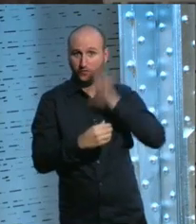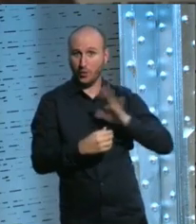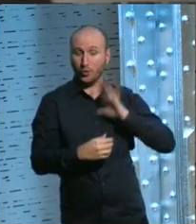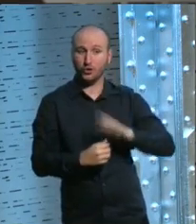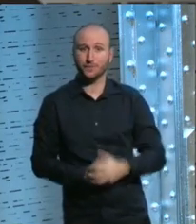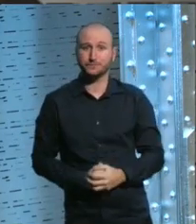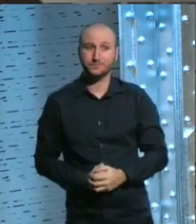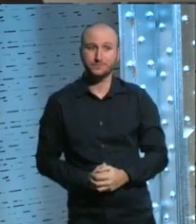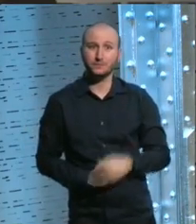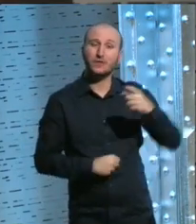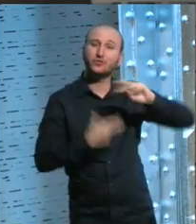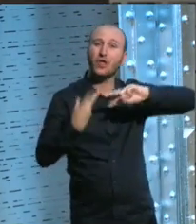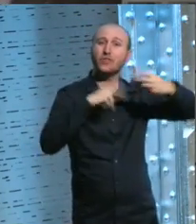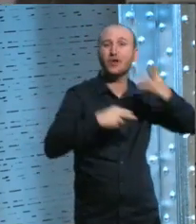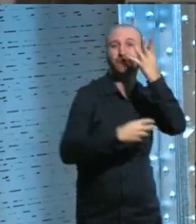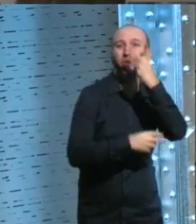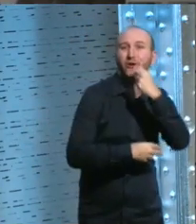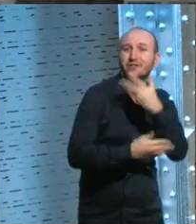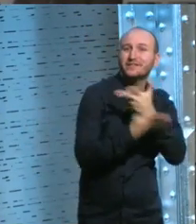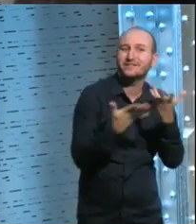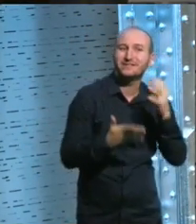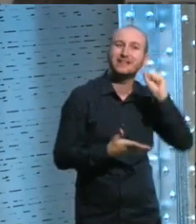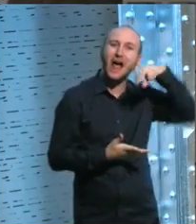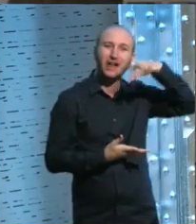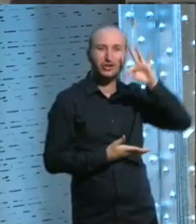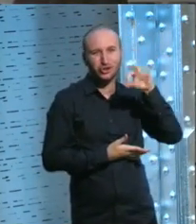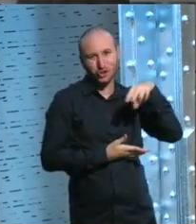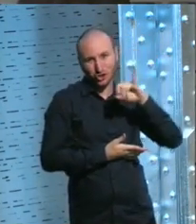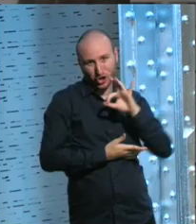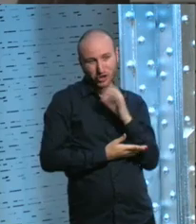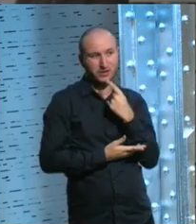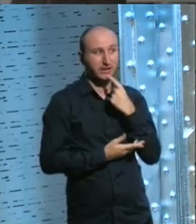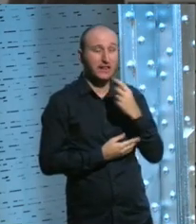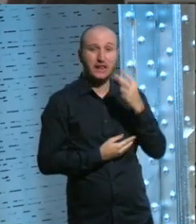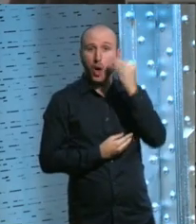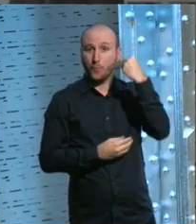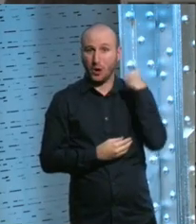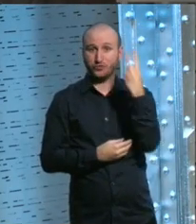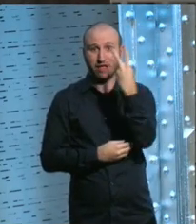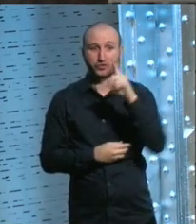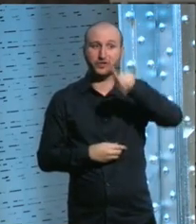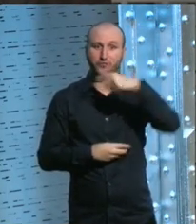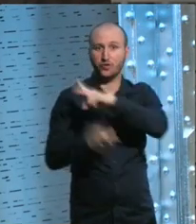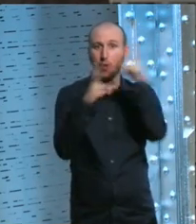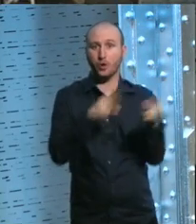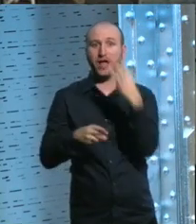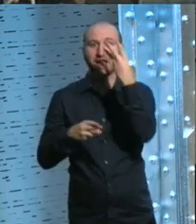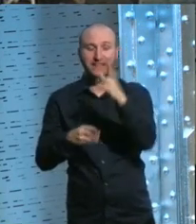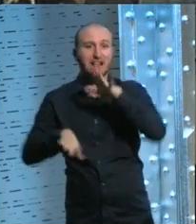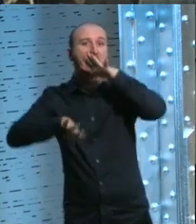¿Tu traductor favorito? Ajá, aquí. Antonio. Ahí, aquí. 2 preguntas y pasaremos al tercero.